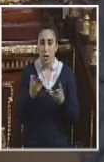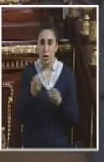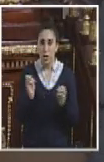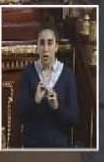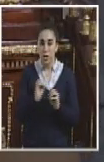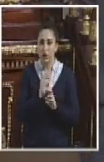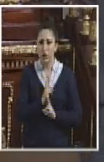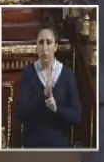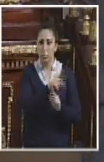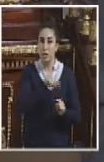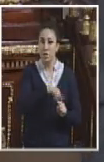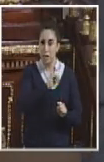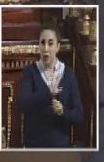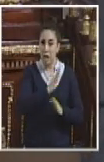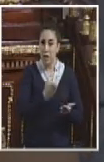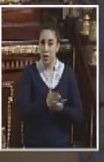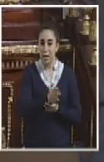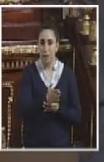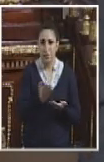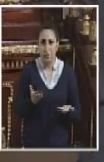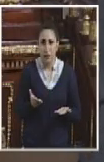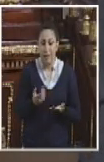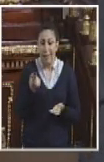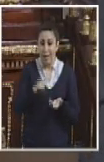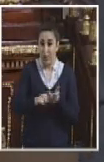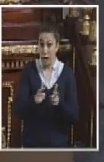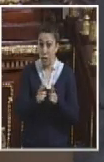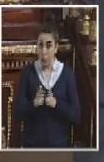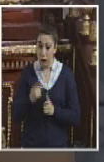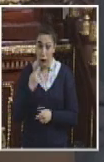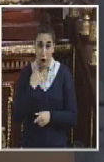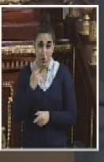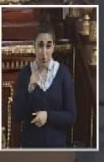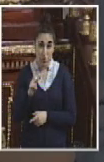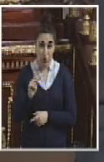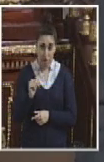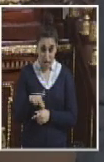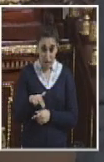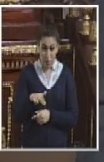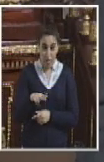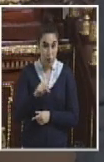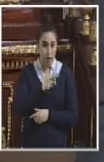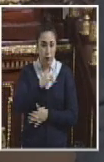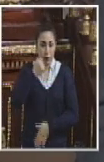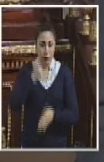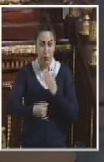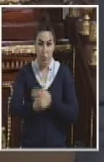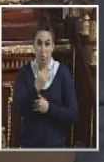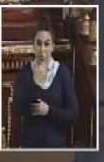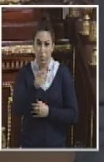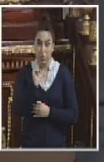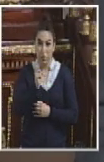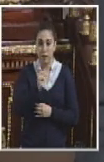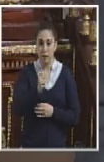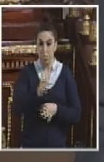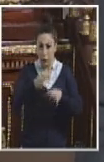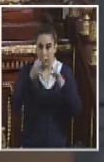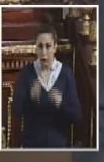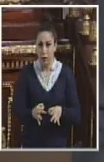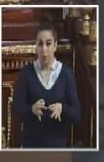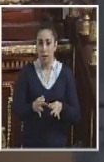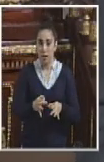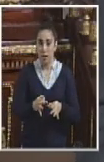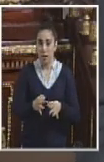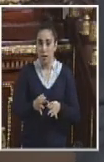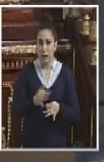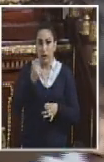por supuesto, comentar que desde Acción Nacional no podemos entrar a un procedimiento viciado de